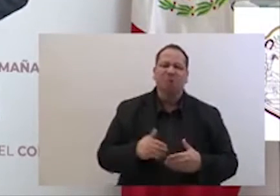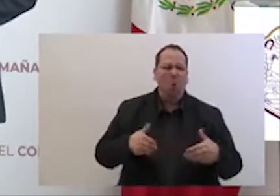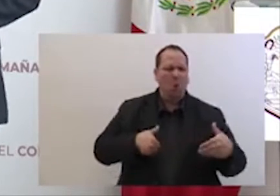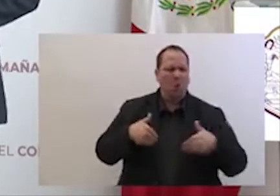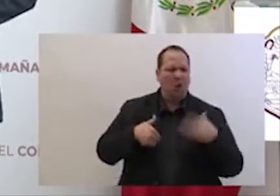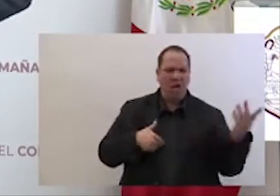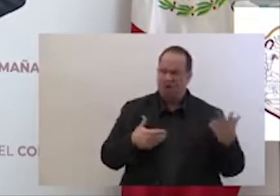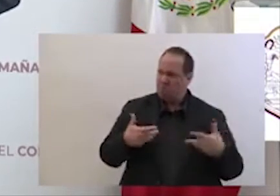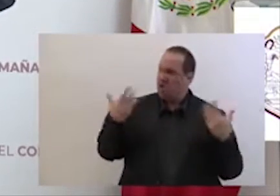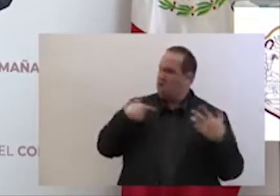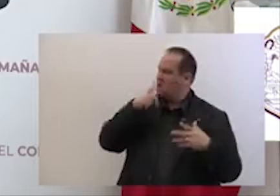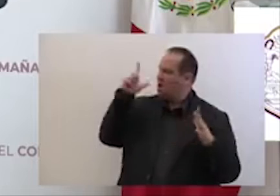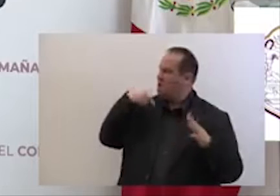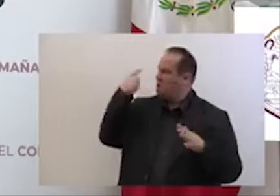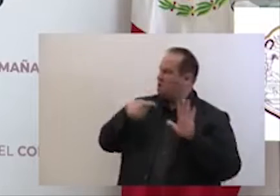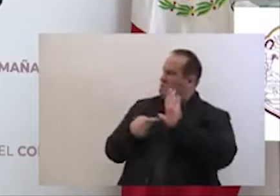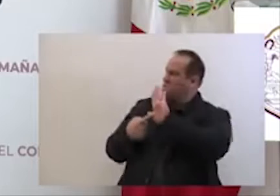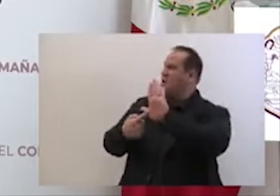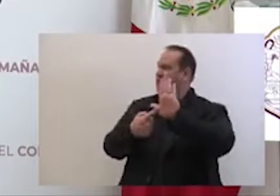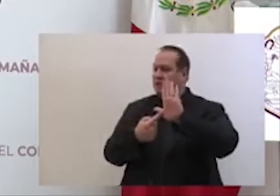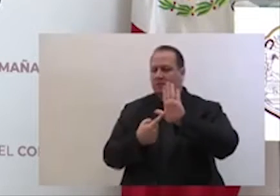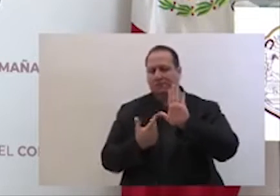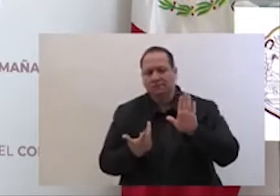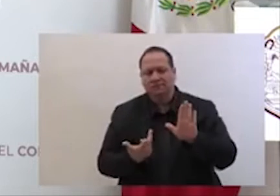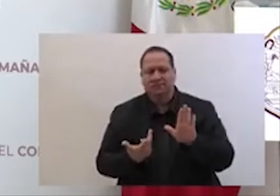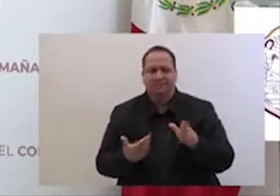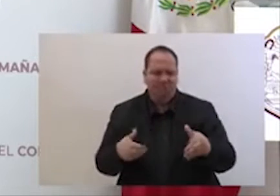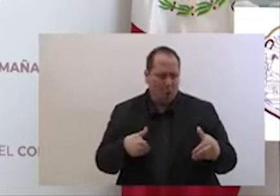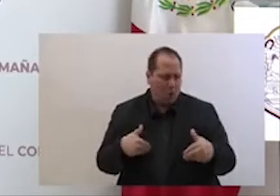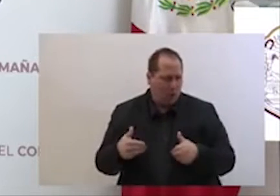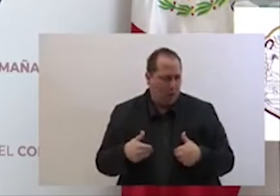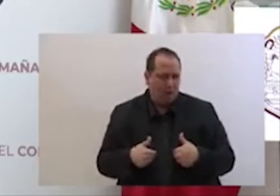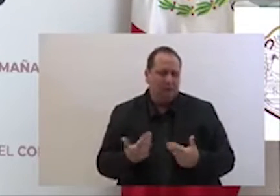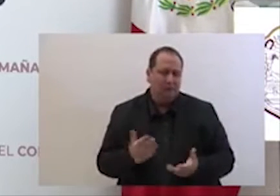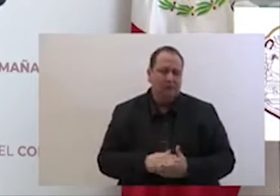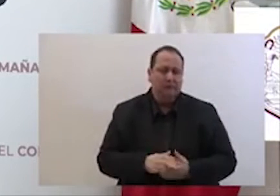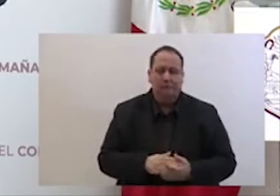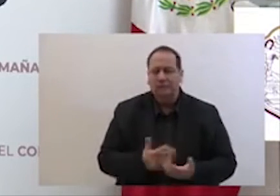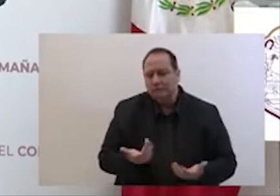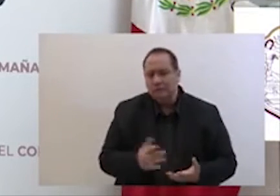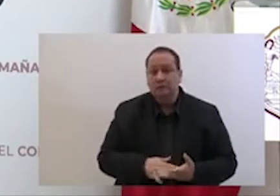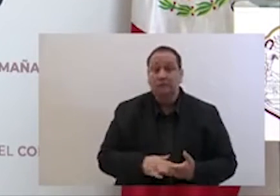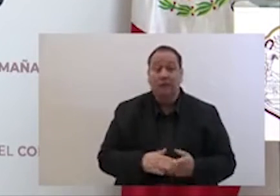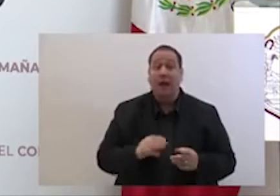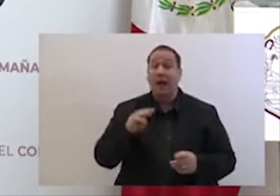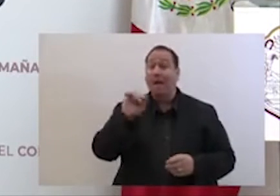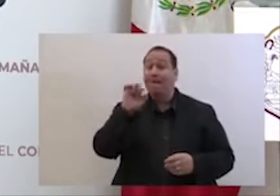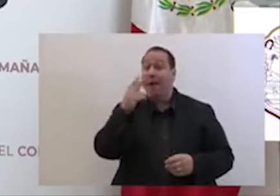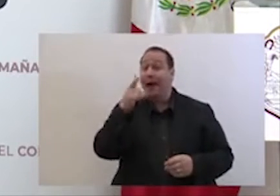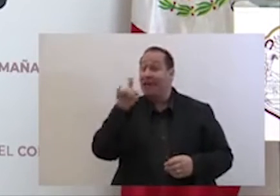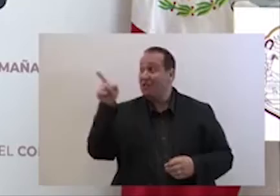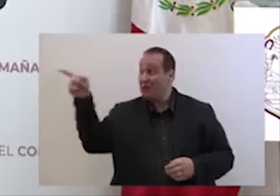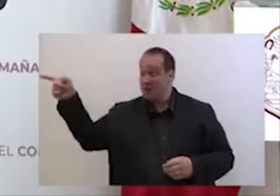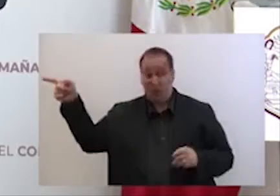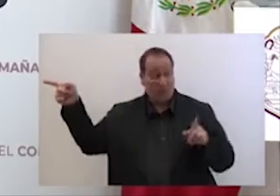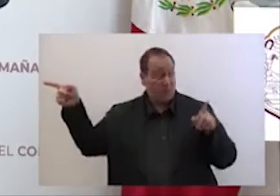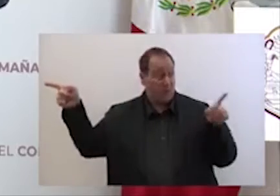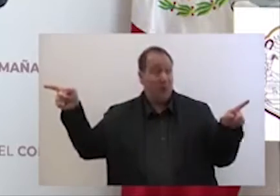molestia del sujeto en cuestión y en virtud de que tanto Margarito como él